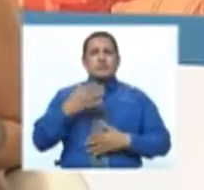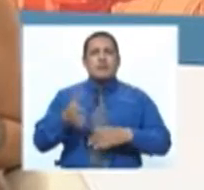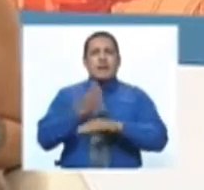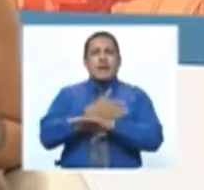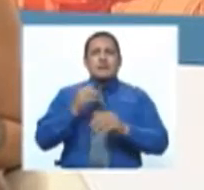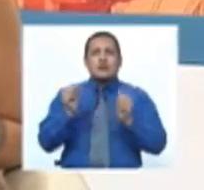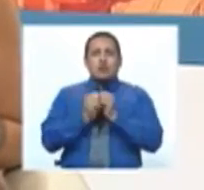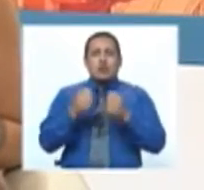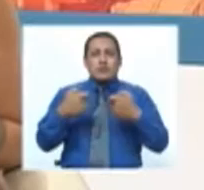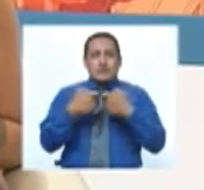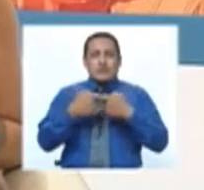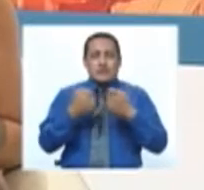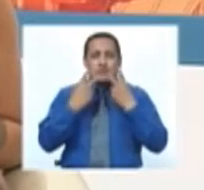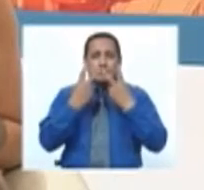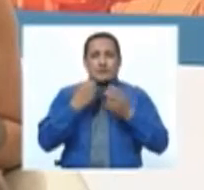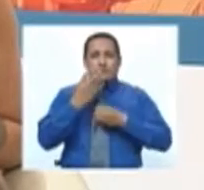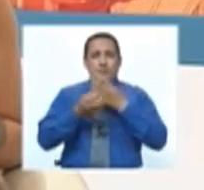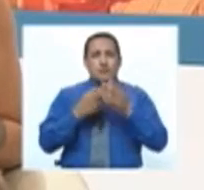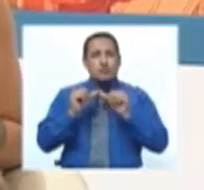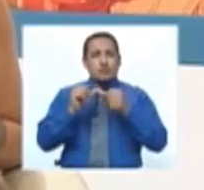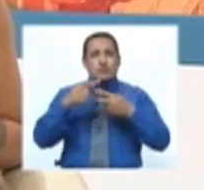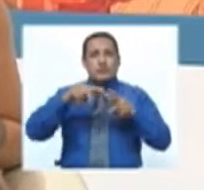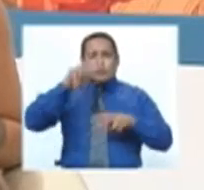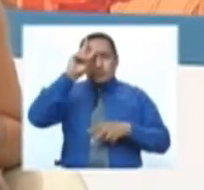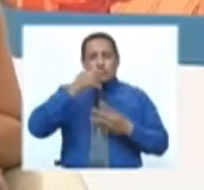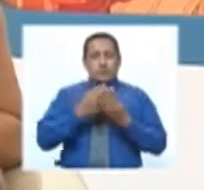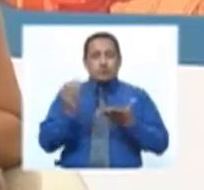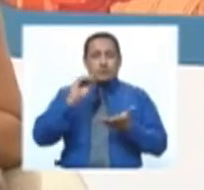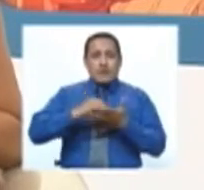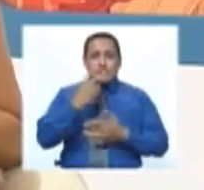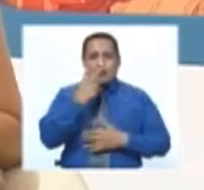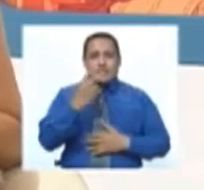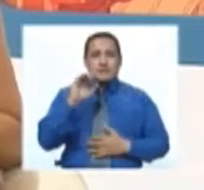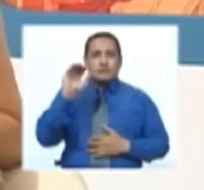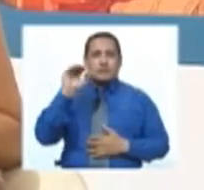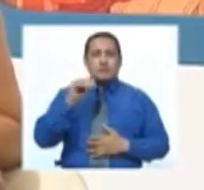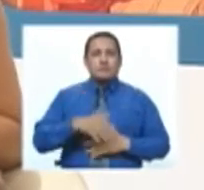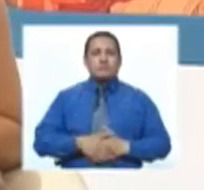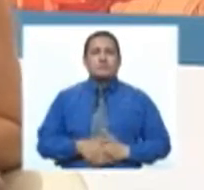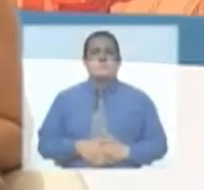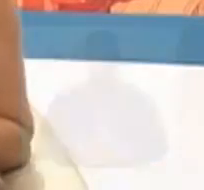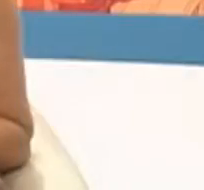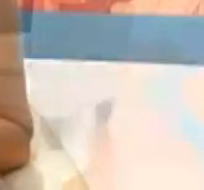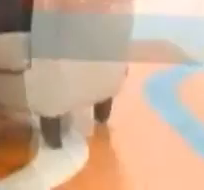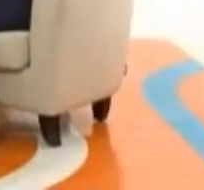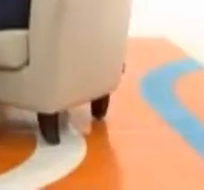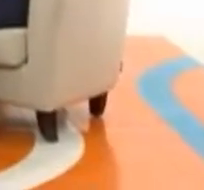a través de nuestras cuentas en las redes sociales. Continúen en TV Perú, mucho más que ver. Chau, chau.